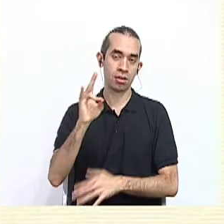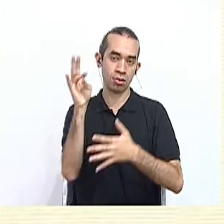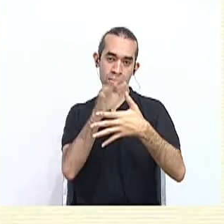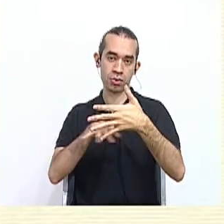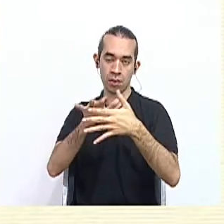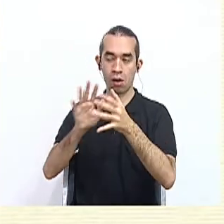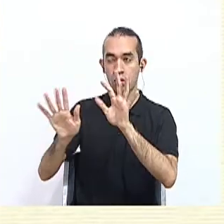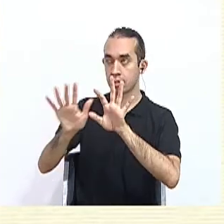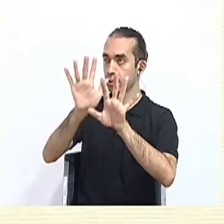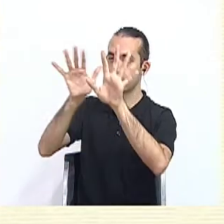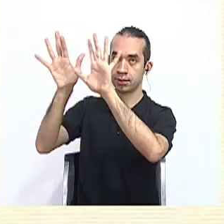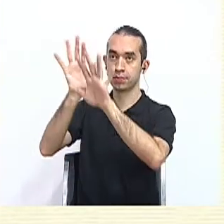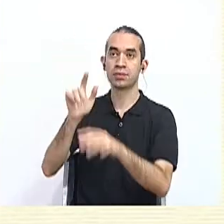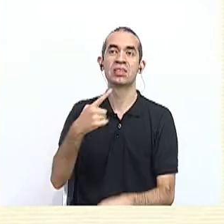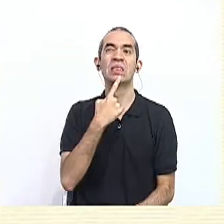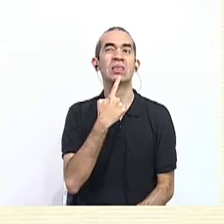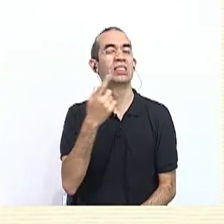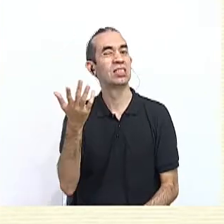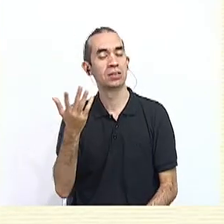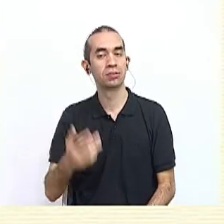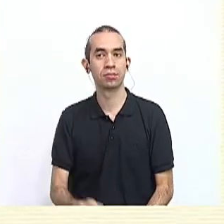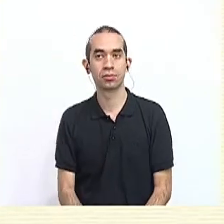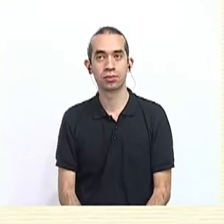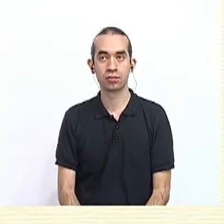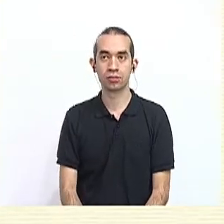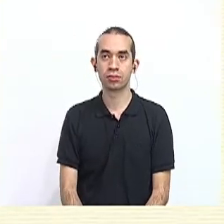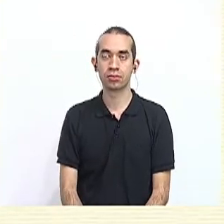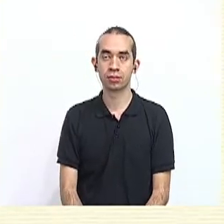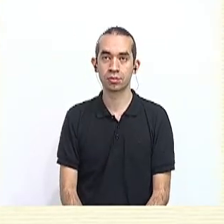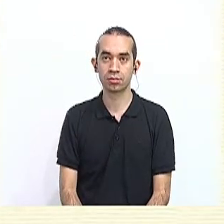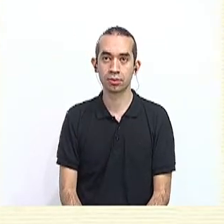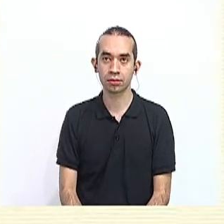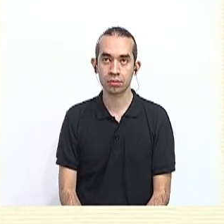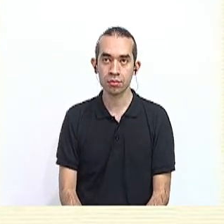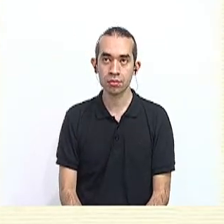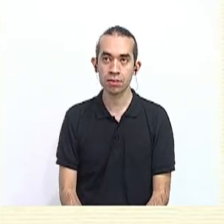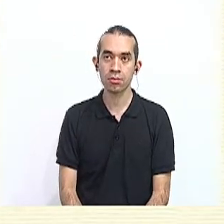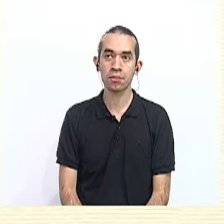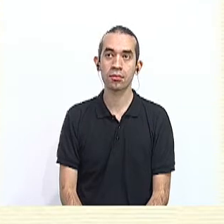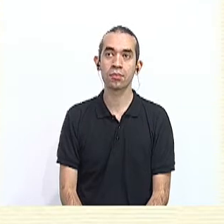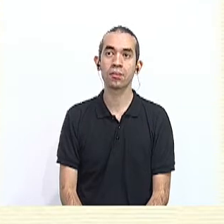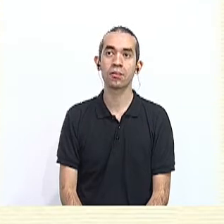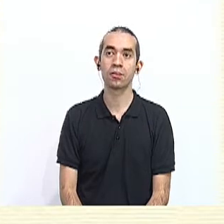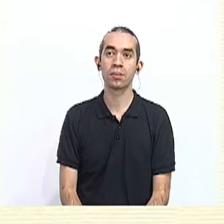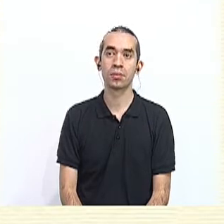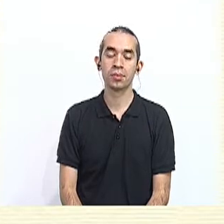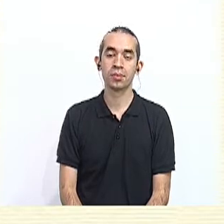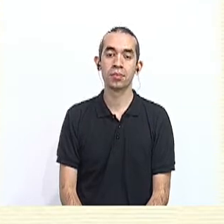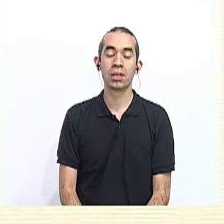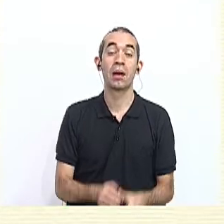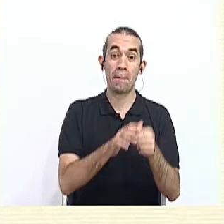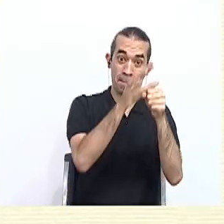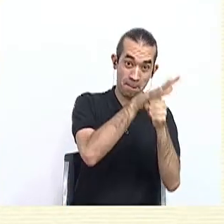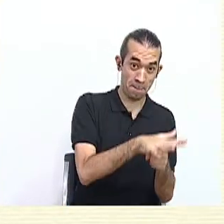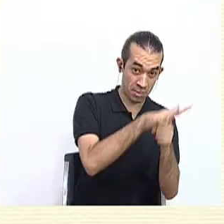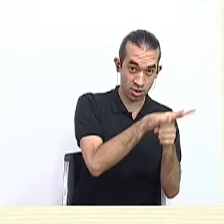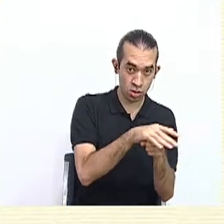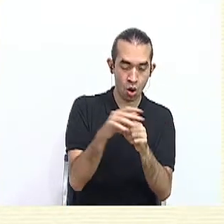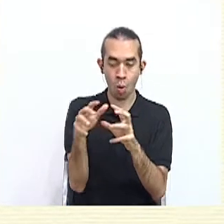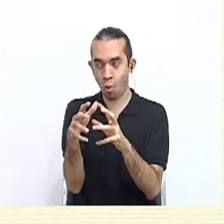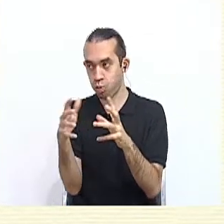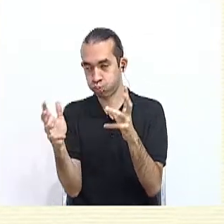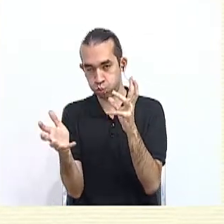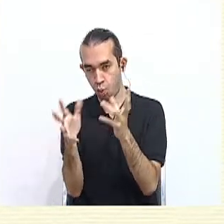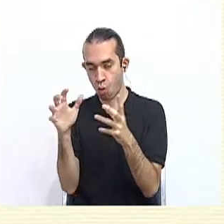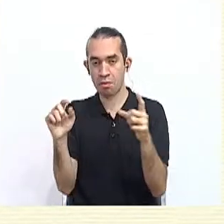gases. Él dijo lo siguiente: la presión y el volumen son